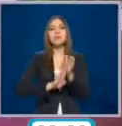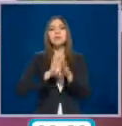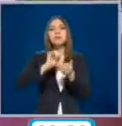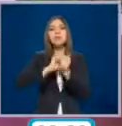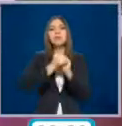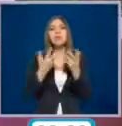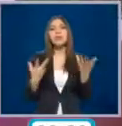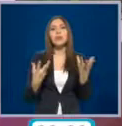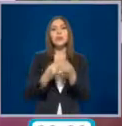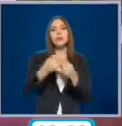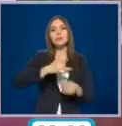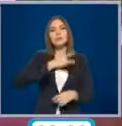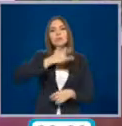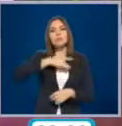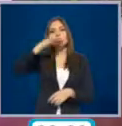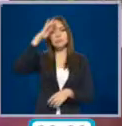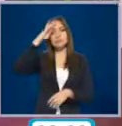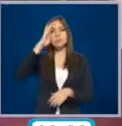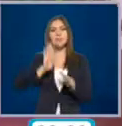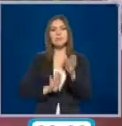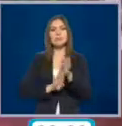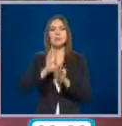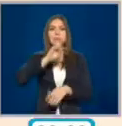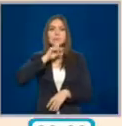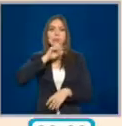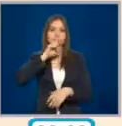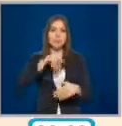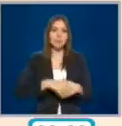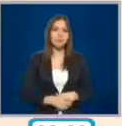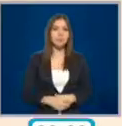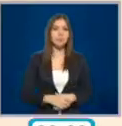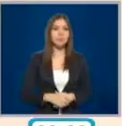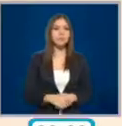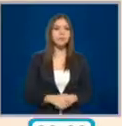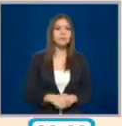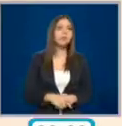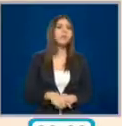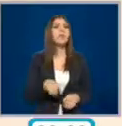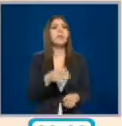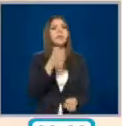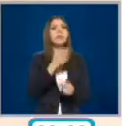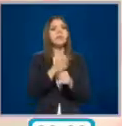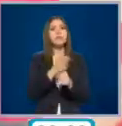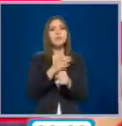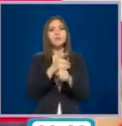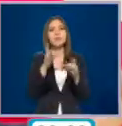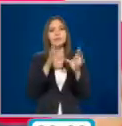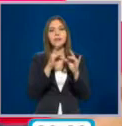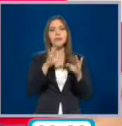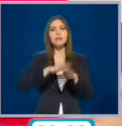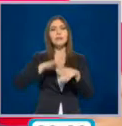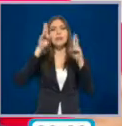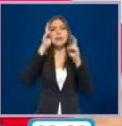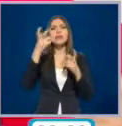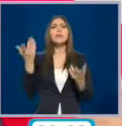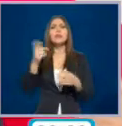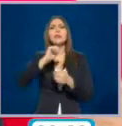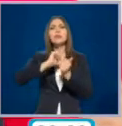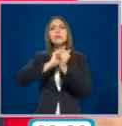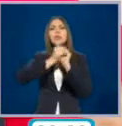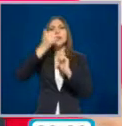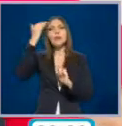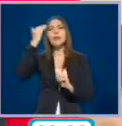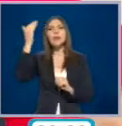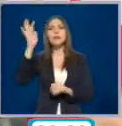Claro. Ahora, ya lo comentaba Liliana en un principio y ahora veo que ahondas un poquito más en el tema y me gustaría que nos especificaras. Con el tiempo, pues es